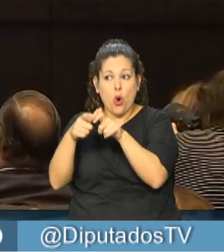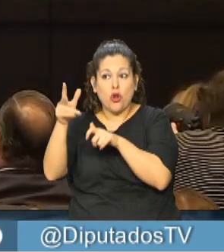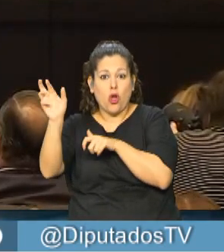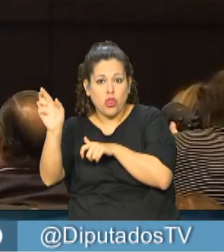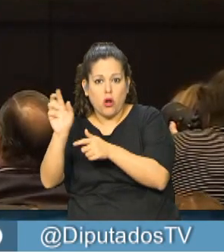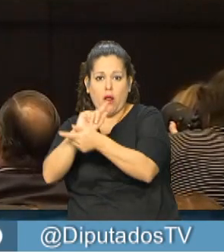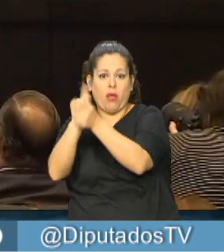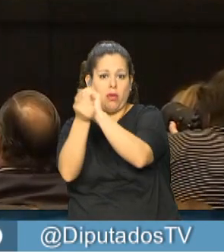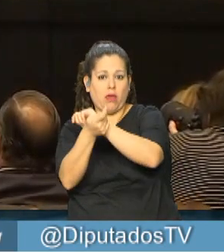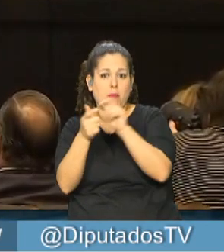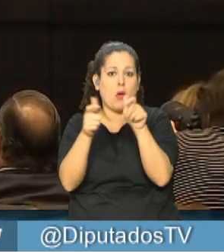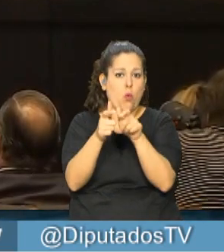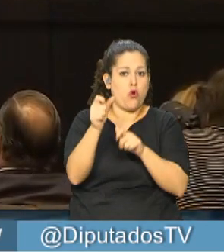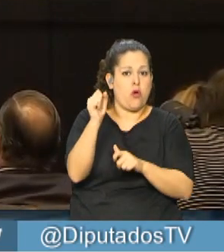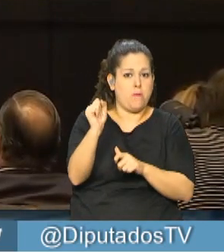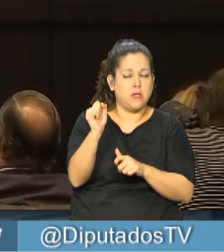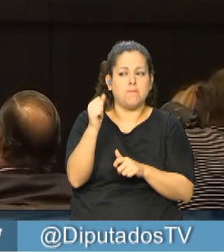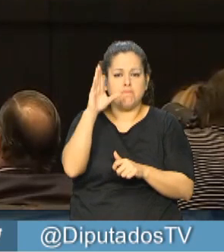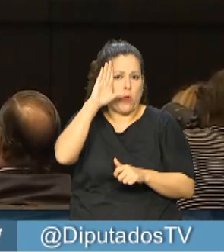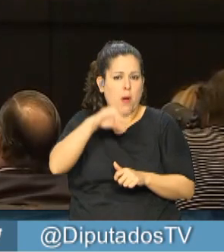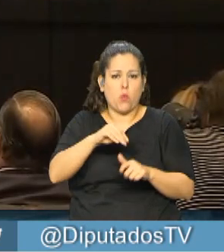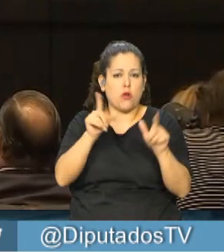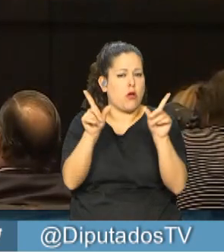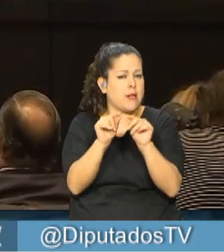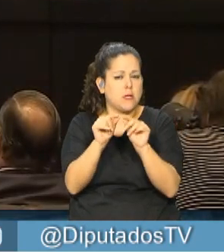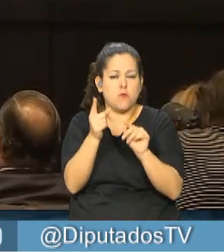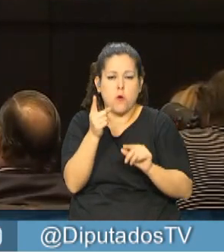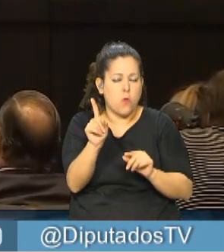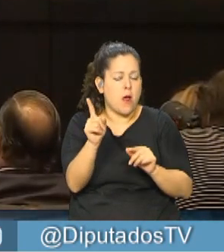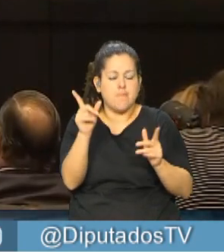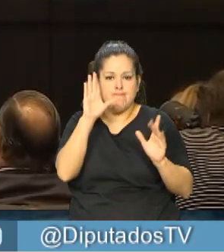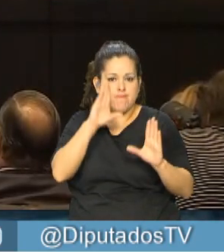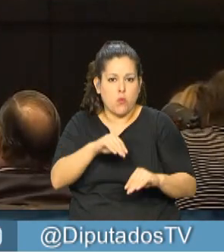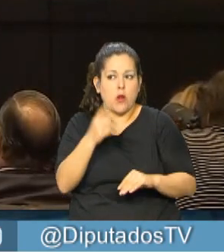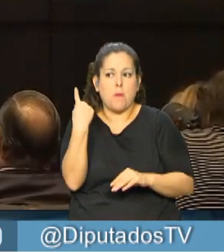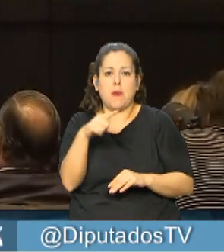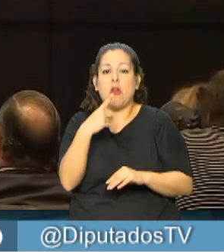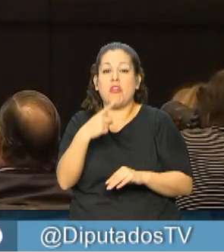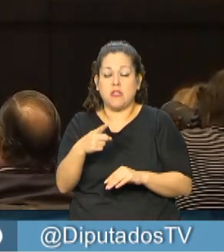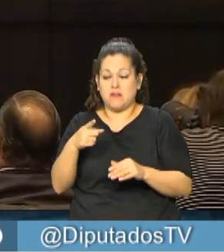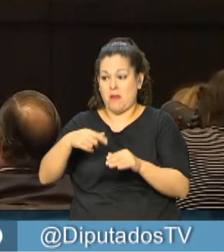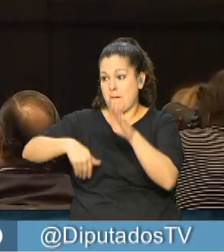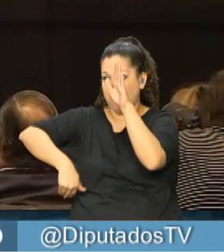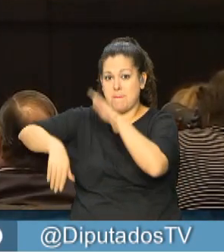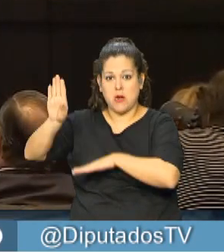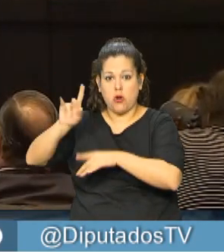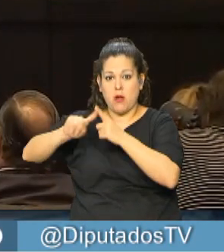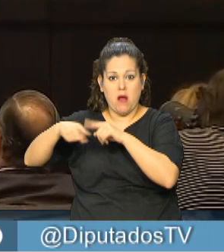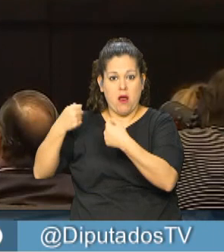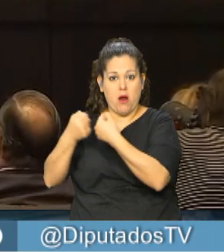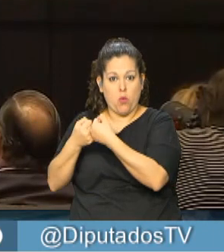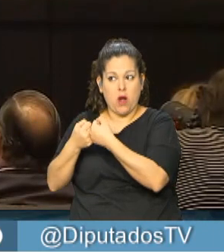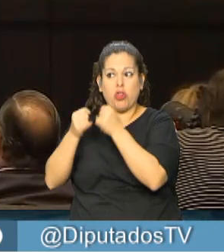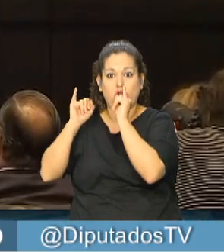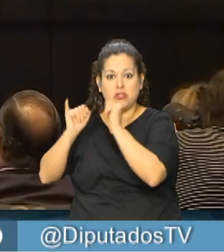en el artículo, no me acuerdo ahora el número del artículo, pero habla de que si hay un acuerdo masivo con respecto, es como un grupo asociativo. Habla